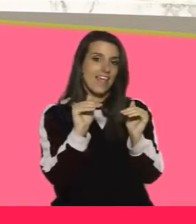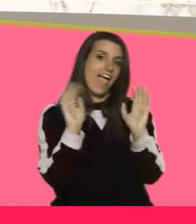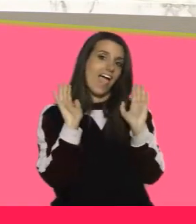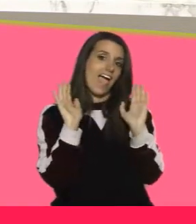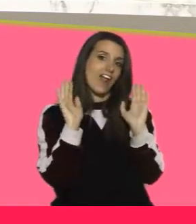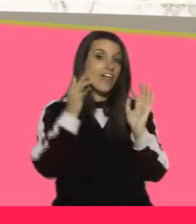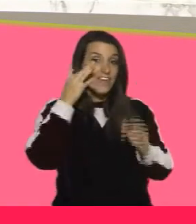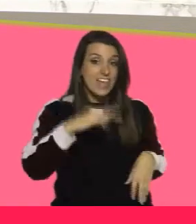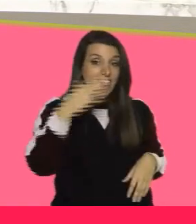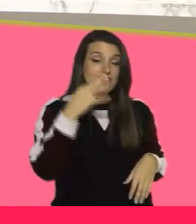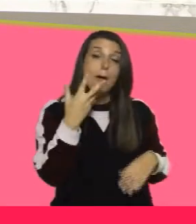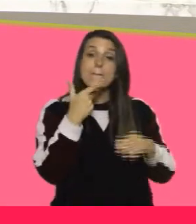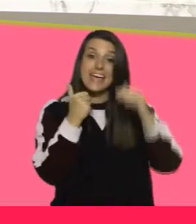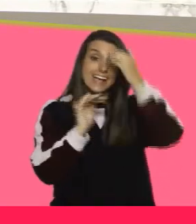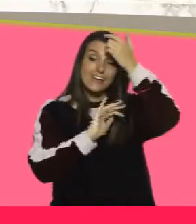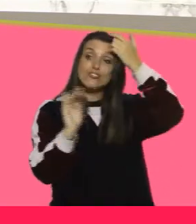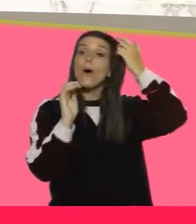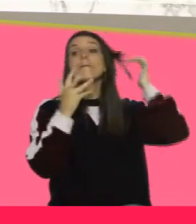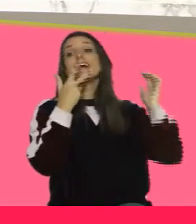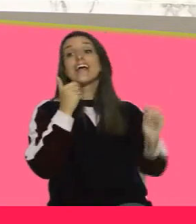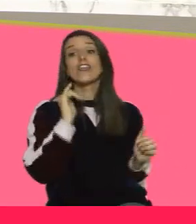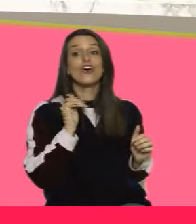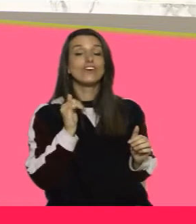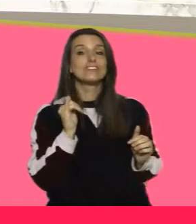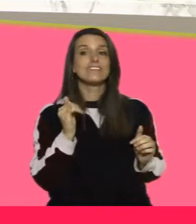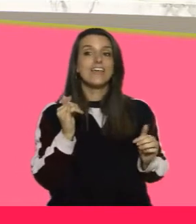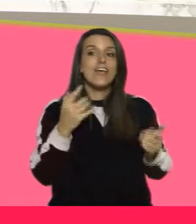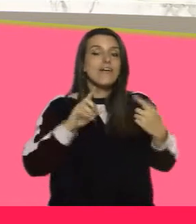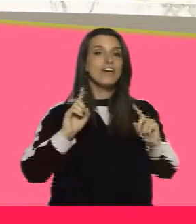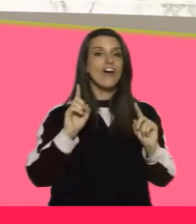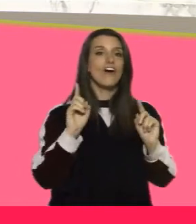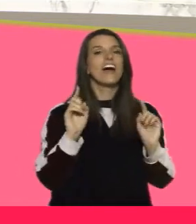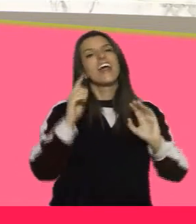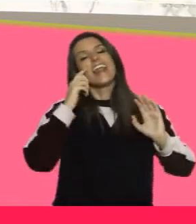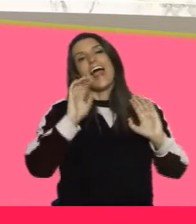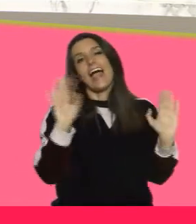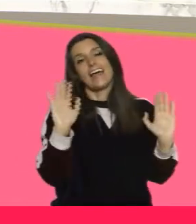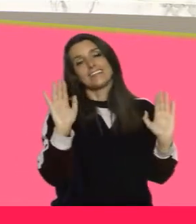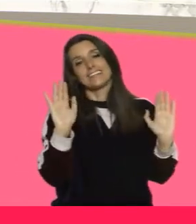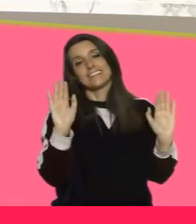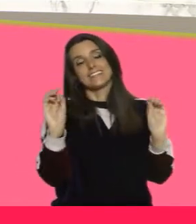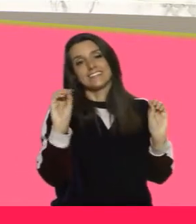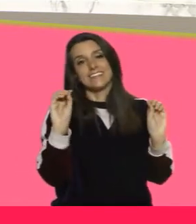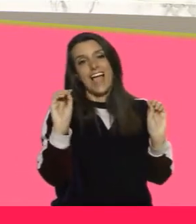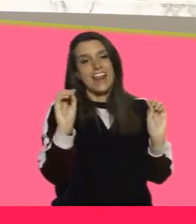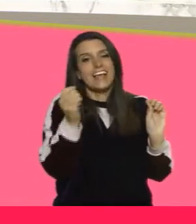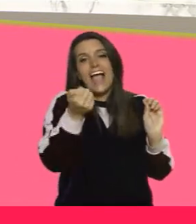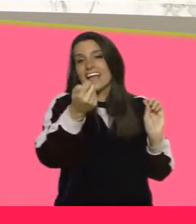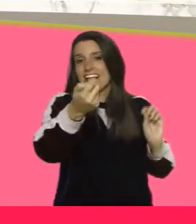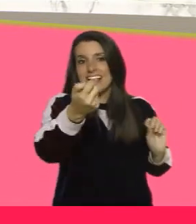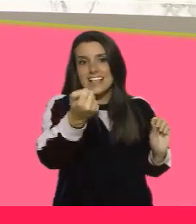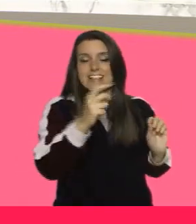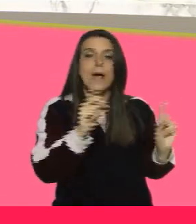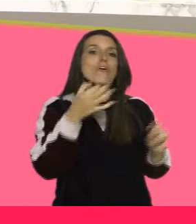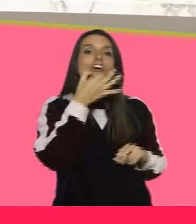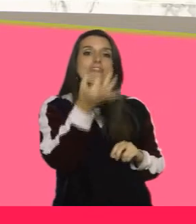no, de verdad me encantó. La procesadora demora mucho menos que lo que estoy demorando yo. Claro, igual nada, es muy, a ver, al toque, tampoco que estamos hablando de